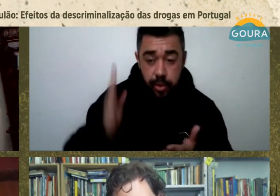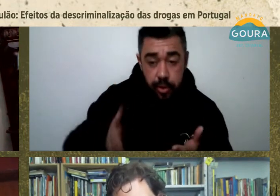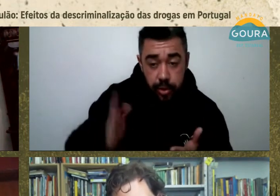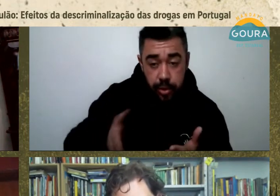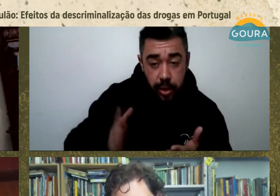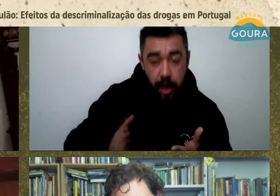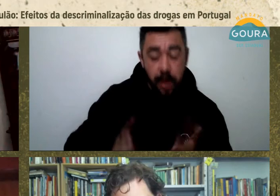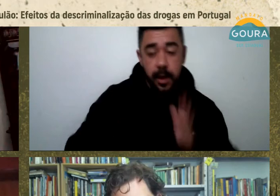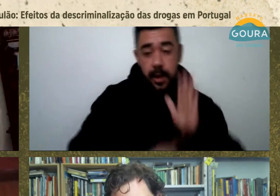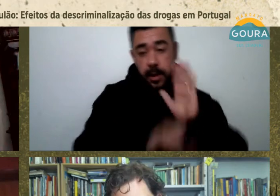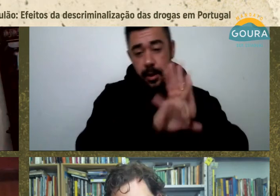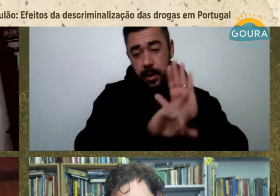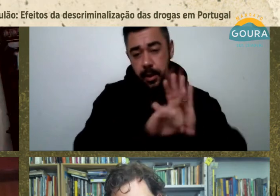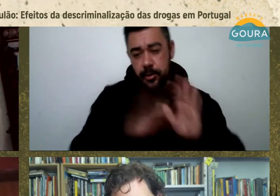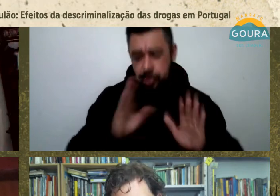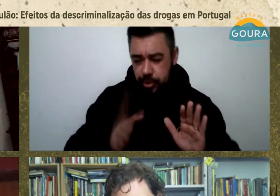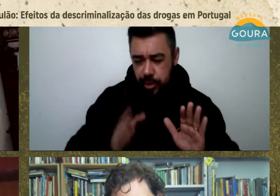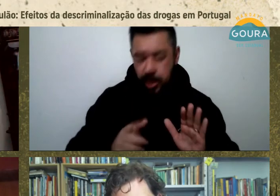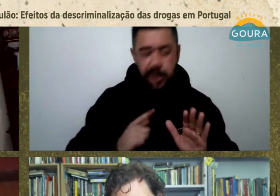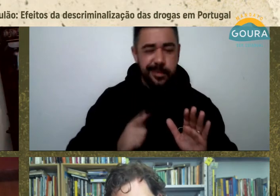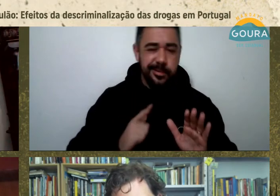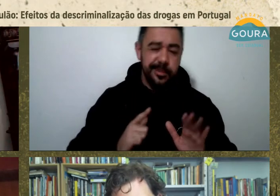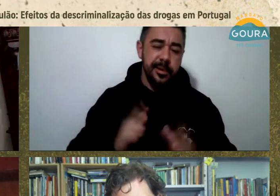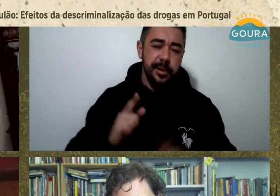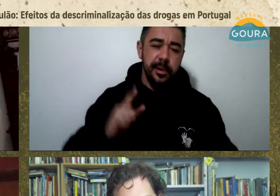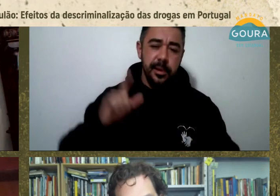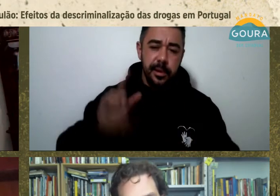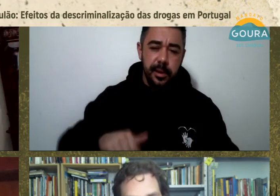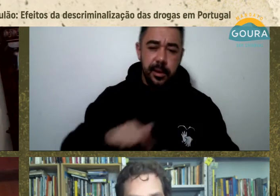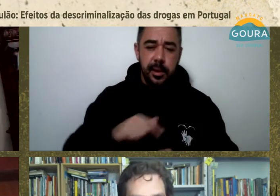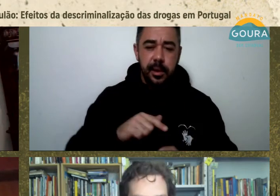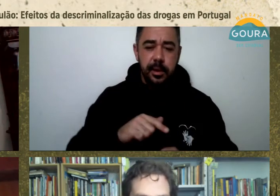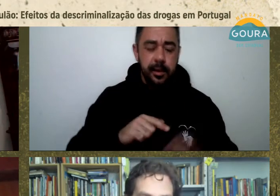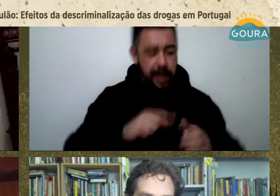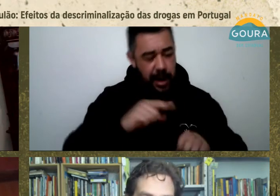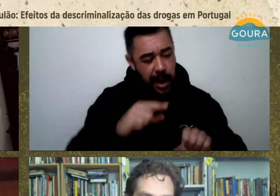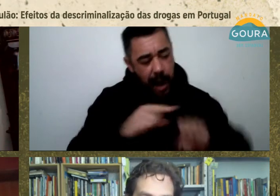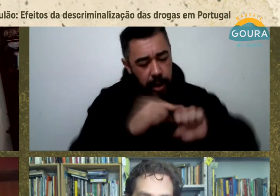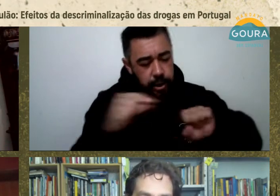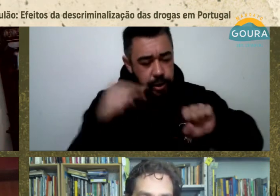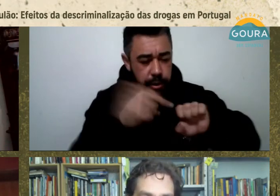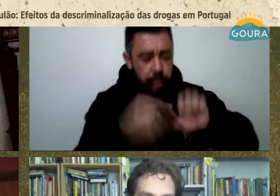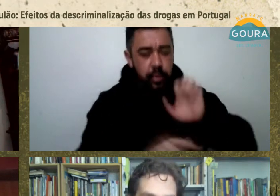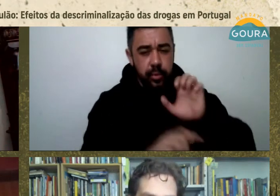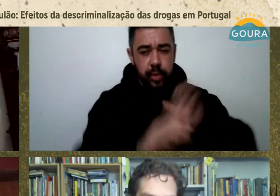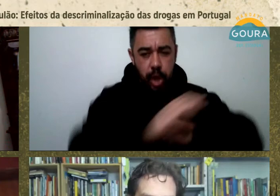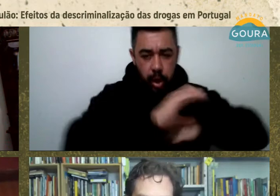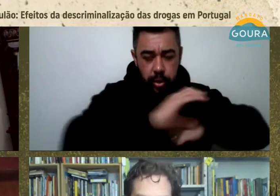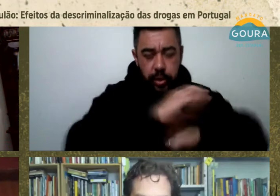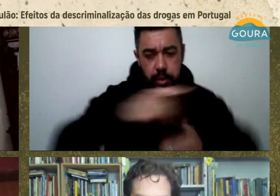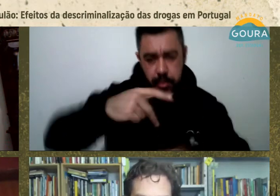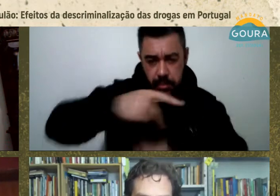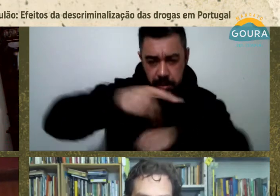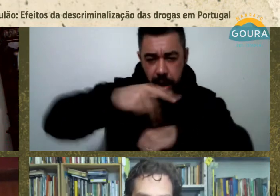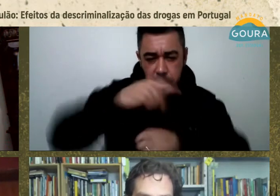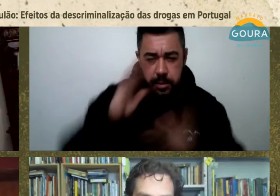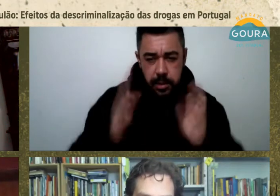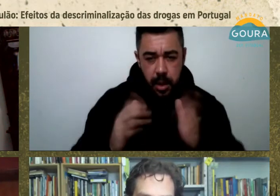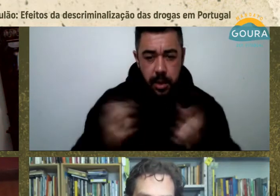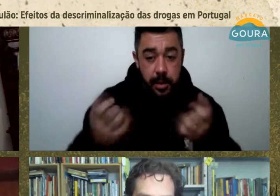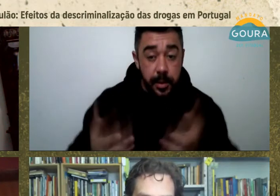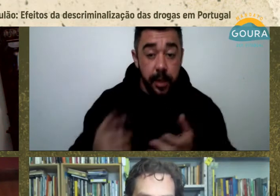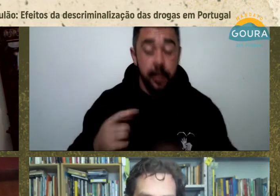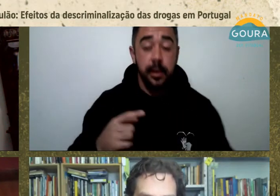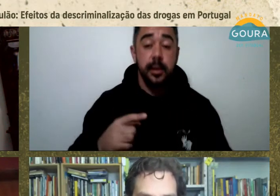un principio muy firme en el artículo 10 de la Constitución del país, que yo la comenté en la charla de ayer, que son los